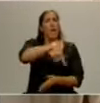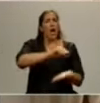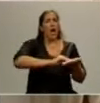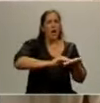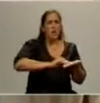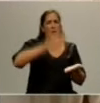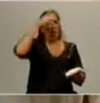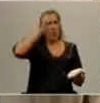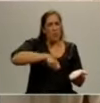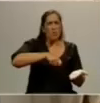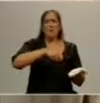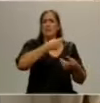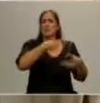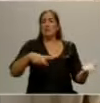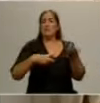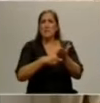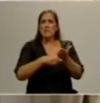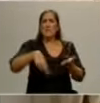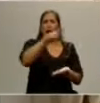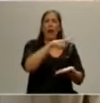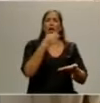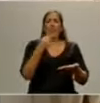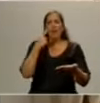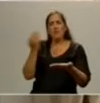abogados, de jueces, de fiscales,